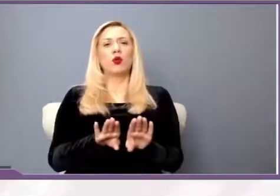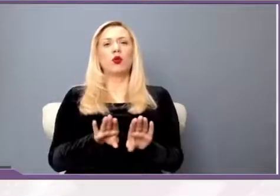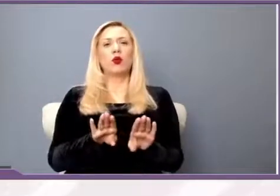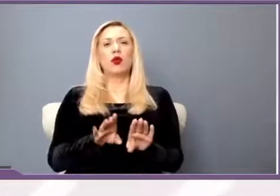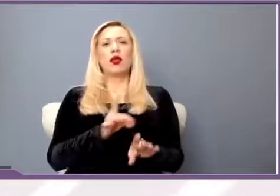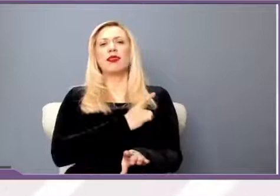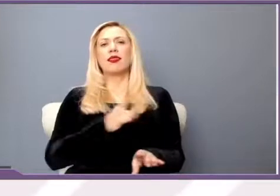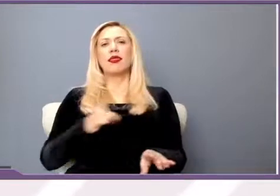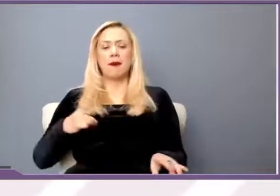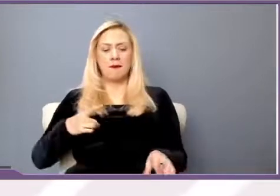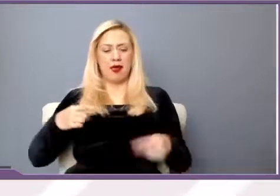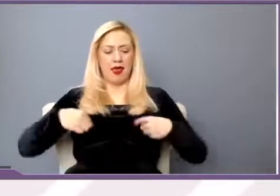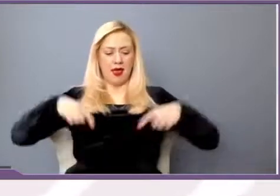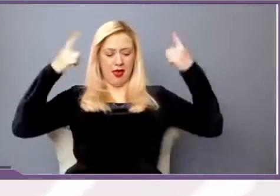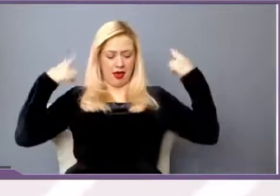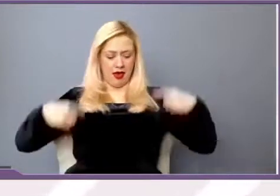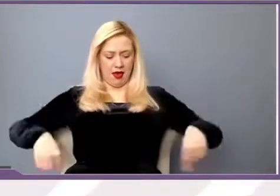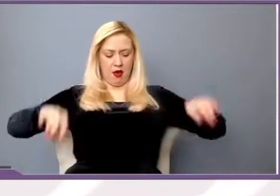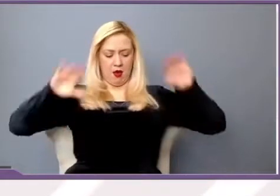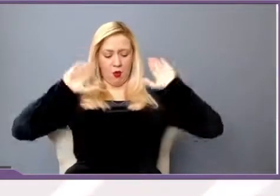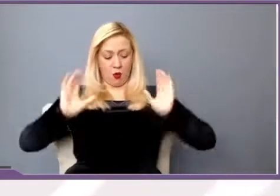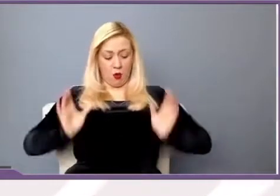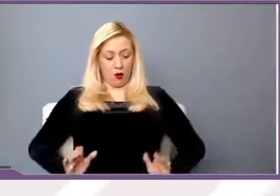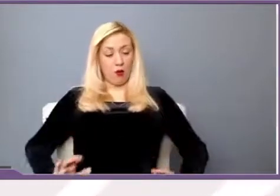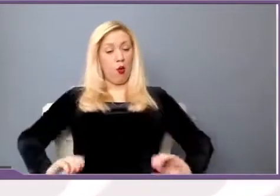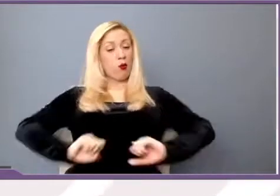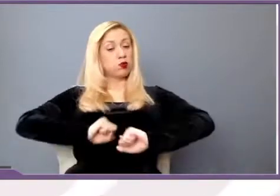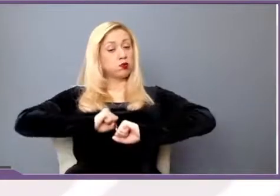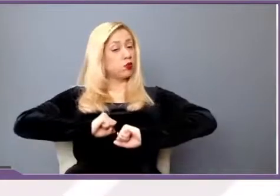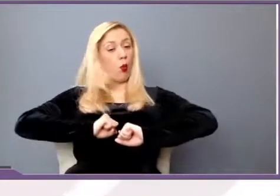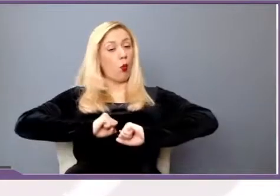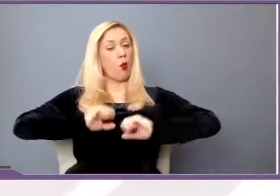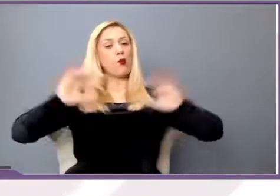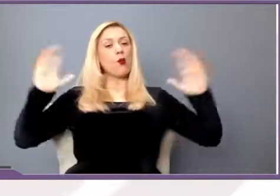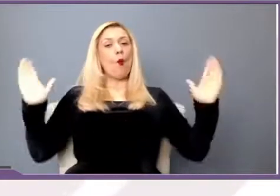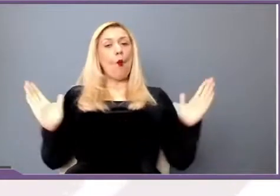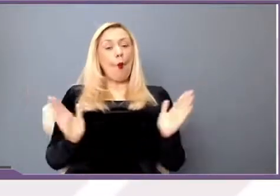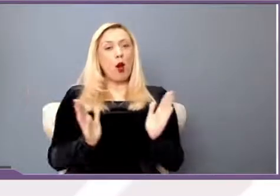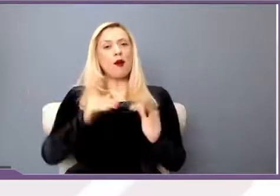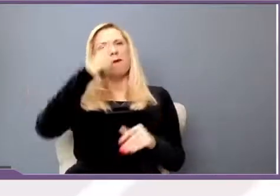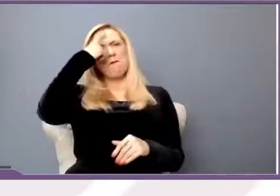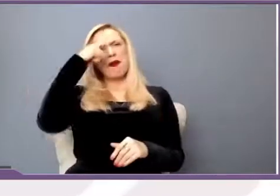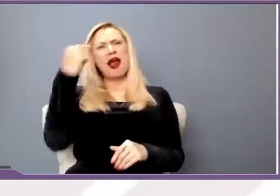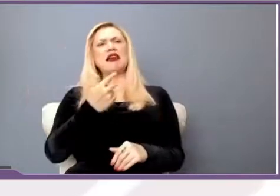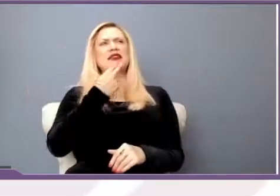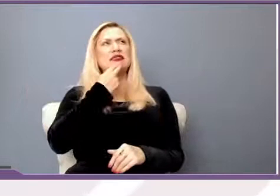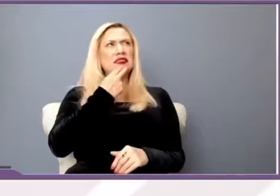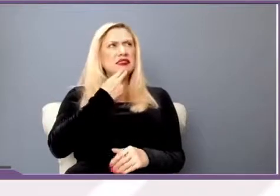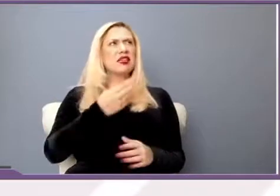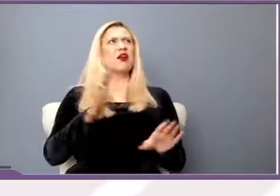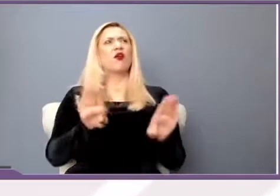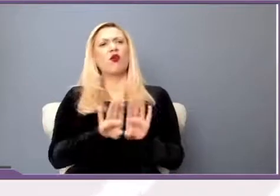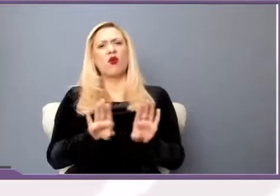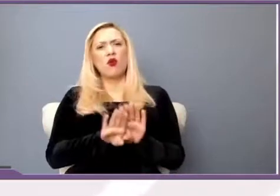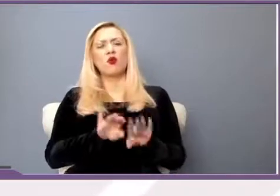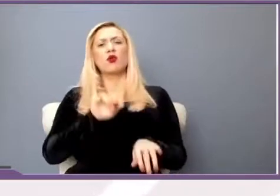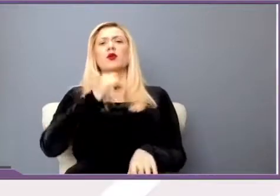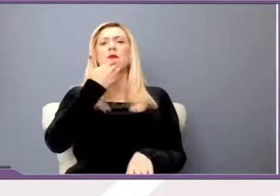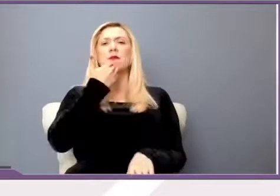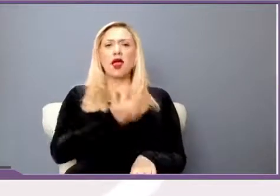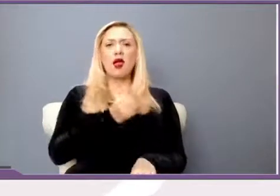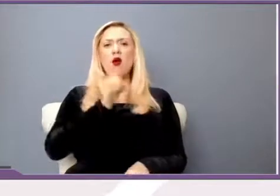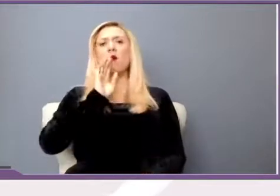cuerpos, pero no solamente cómo deben ser, sino cómo deben funcionar y para qué deben funcionar y en qué espacios son bien vistos,